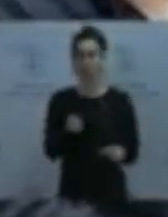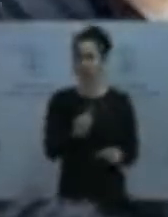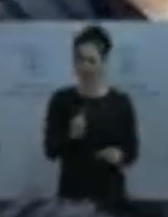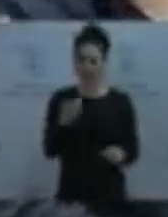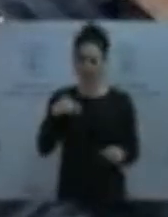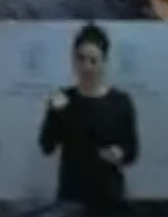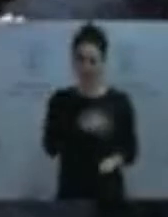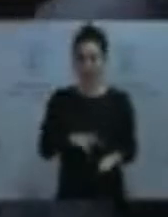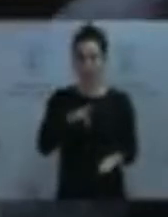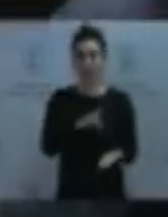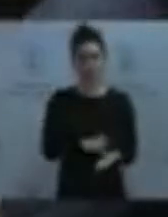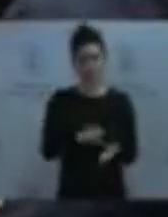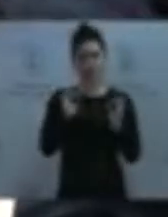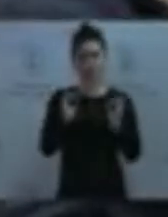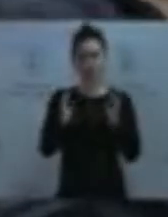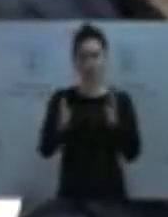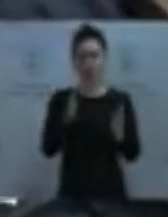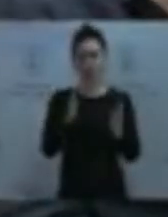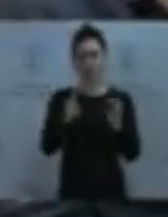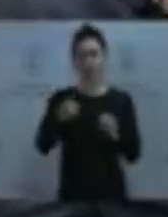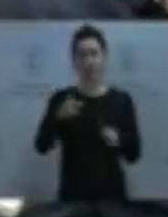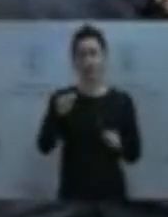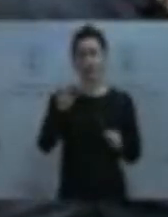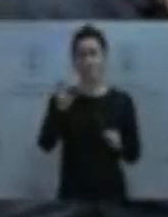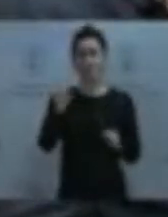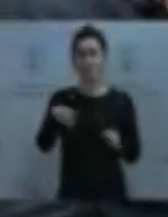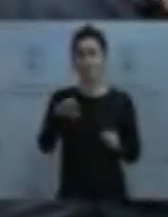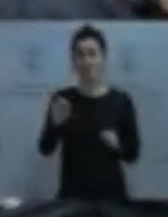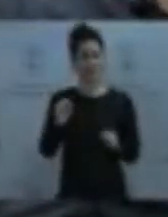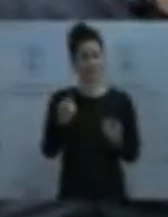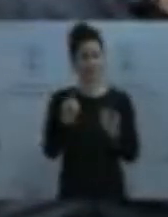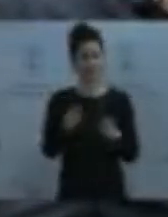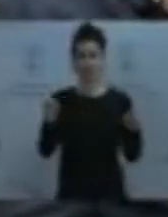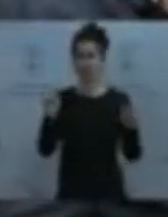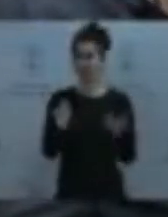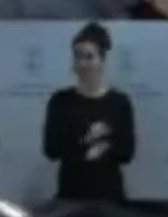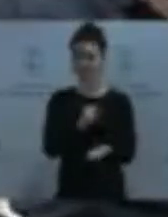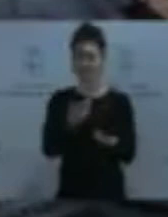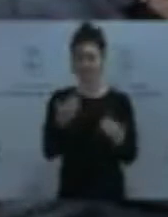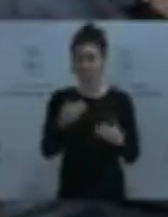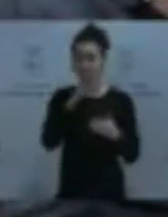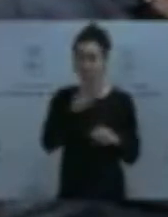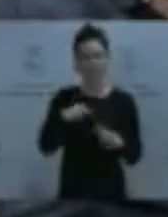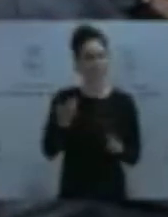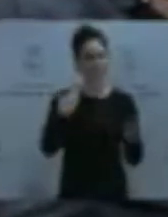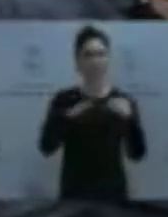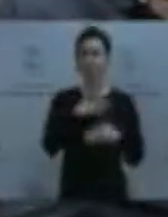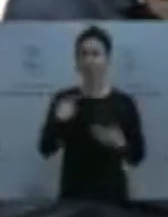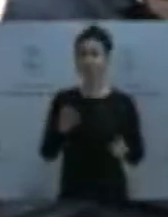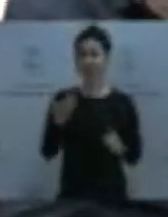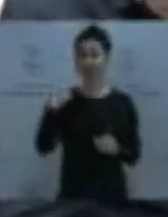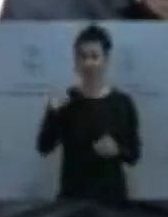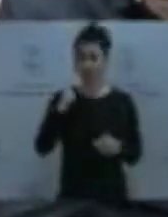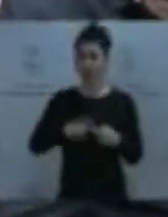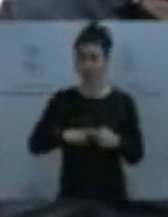Oliva, por la falta de ese contrato. Rehusó contestar porque decía que su antiguo empleador había sido Telecable y, por lo tanto, pedía que no le preguntáramos en